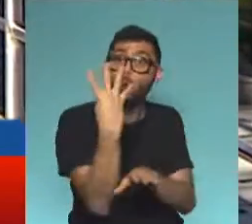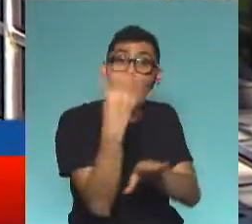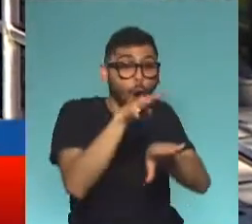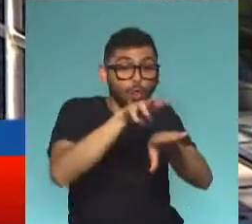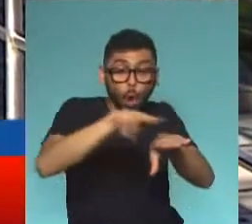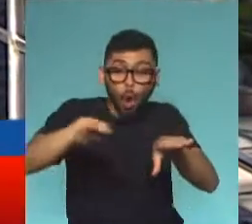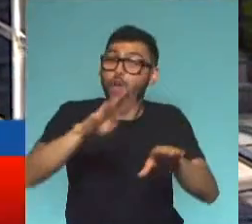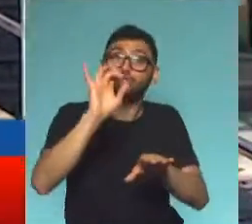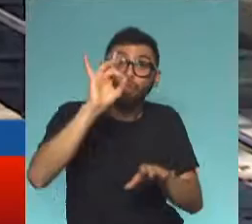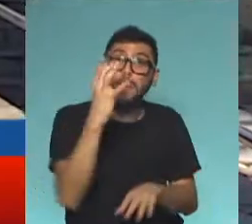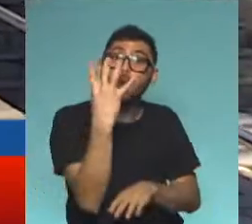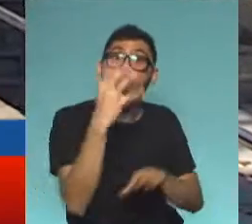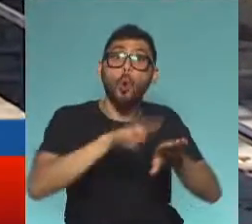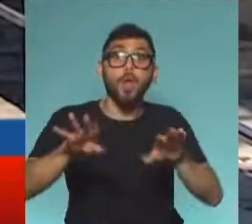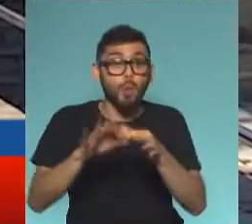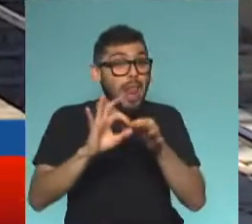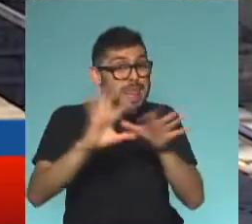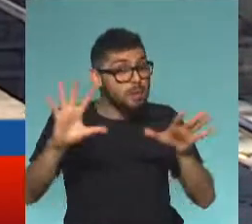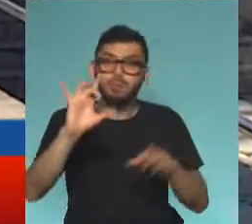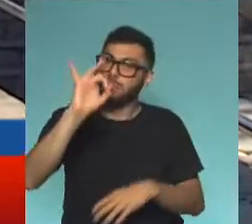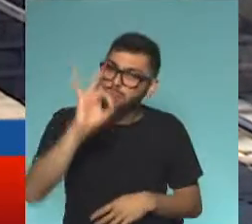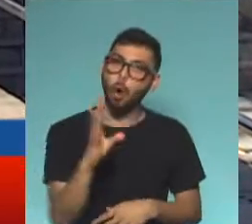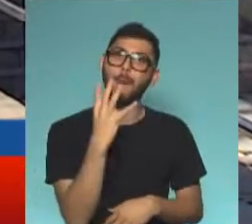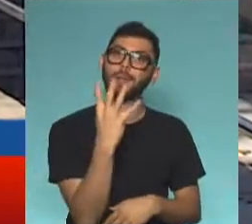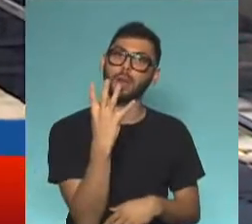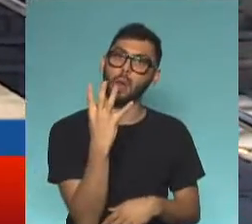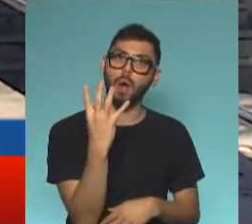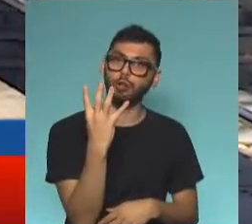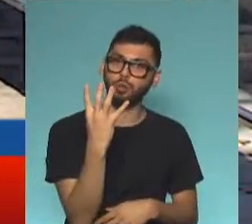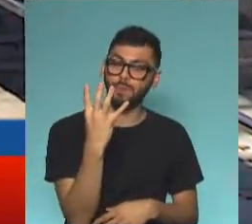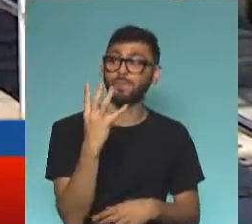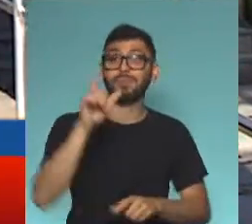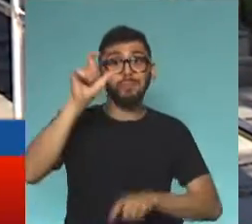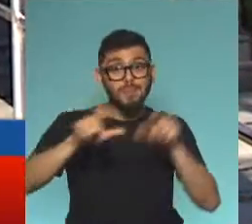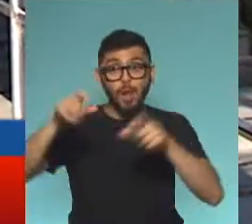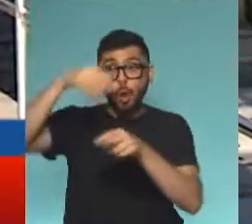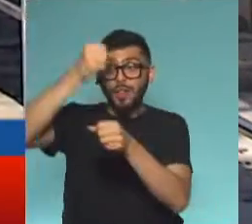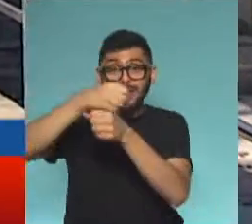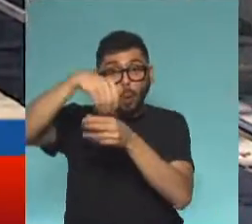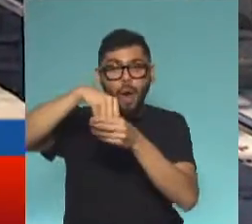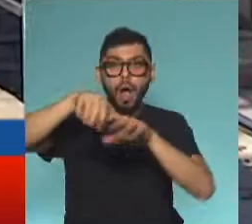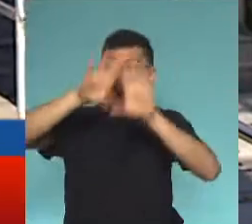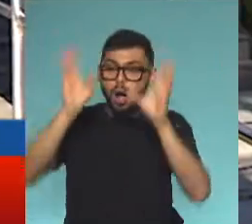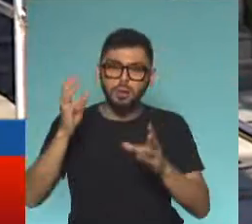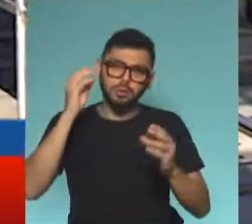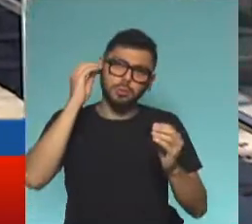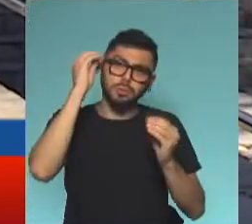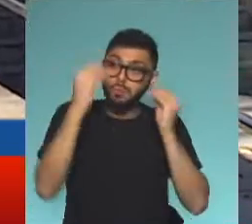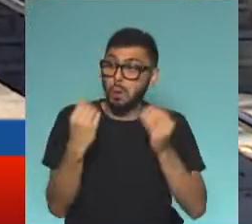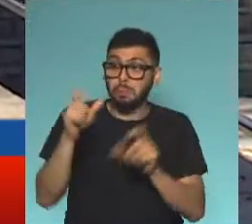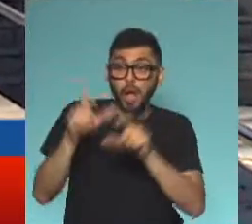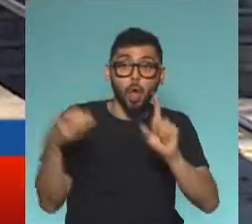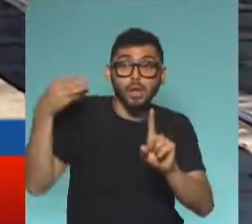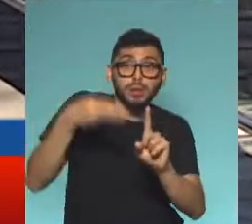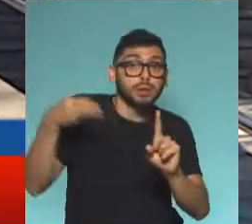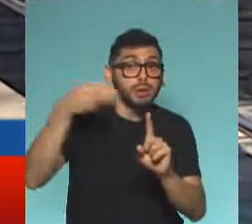4 camas libres en este momento. Y la preocupación de las personas que trabajan aquí por la alta demanda